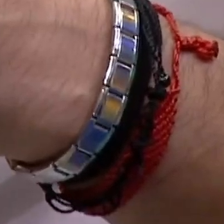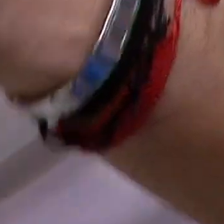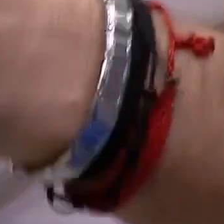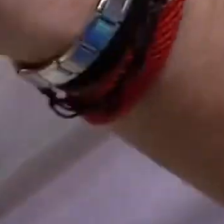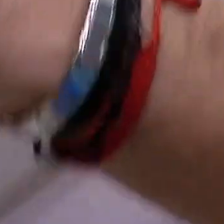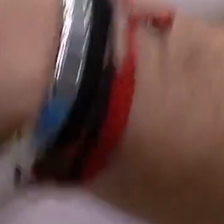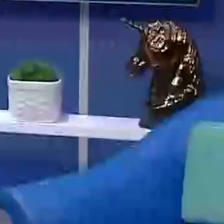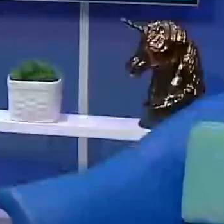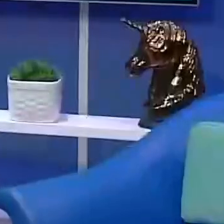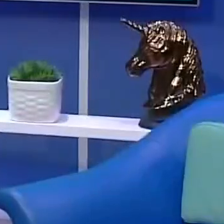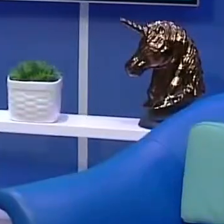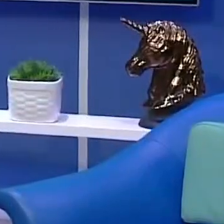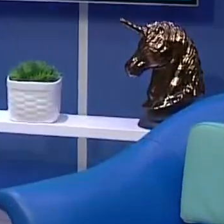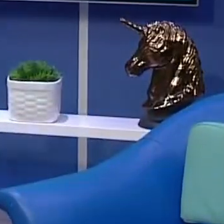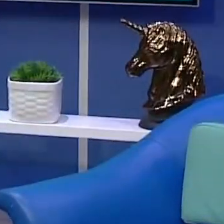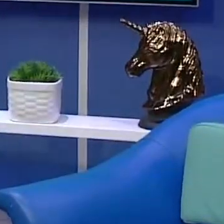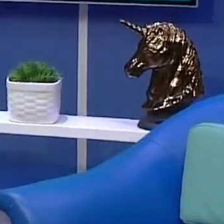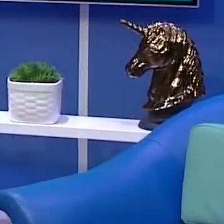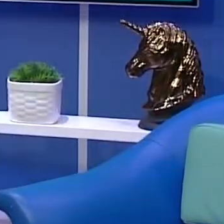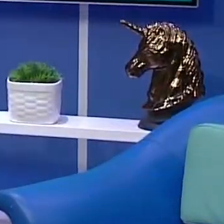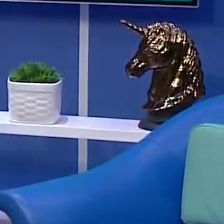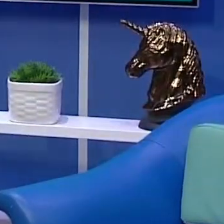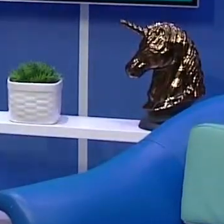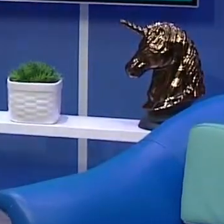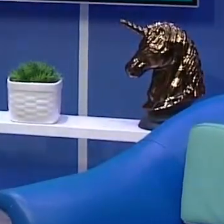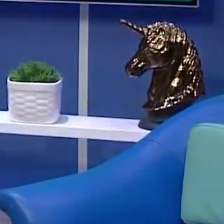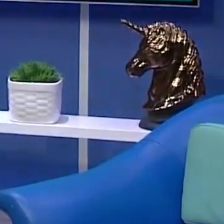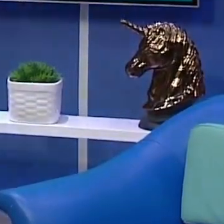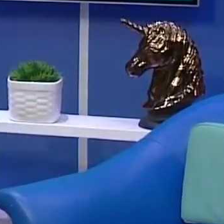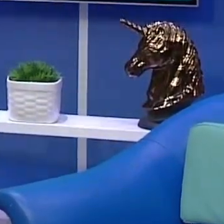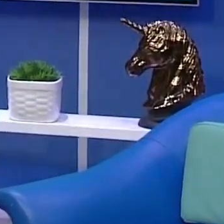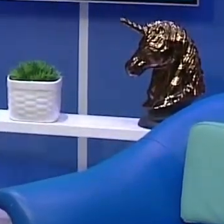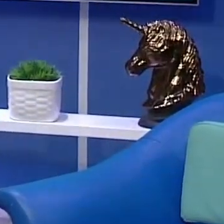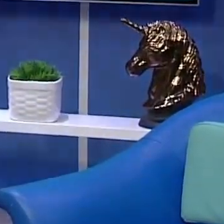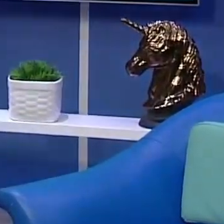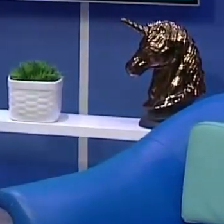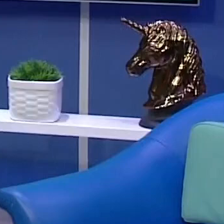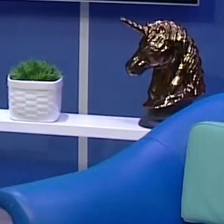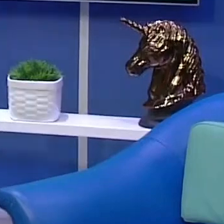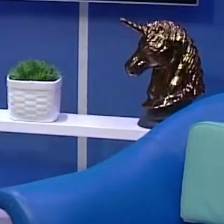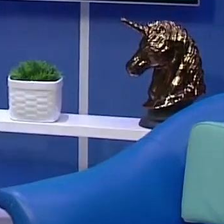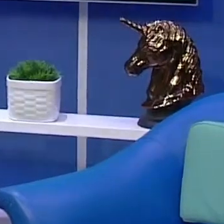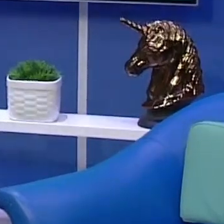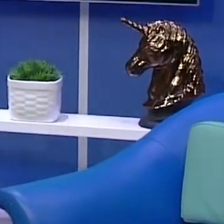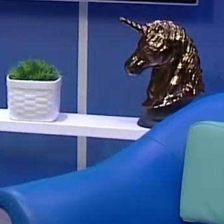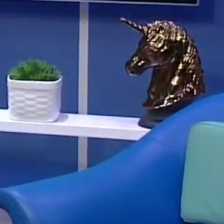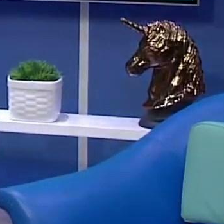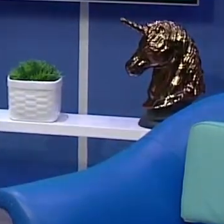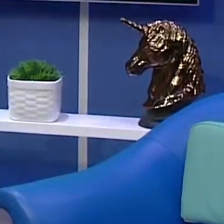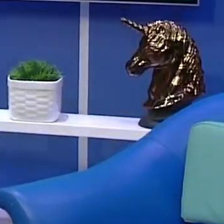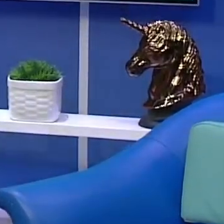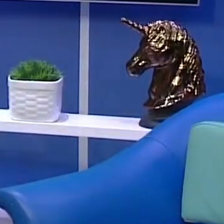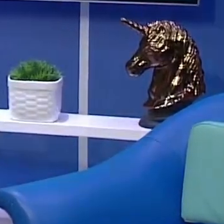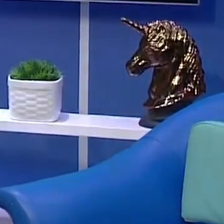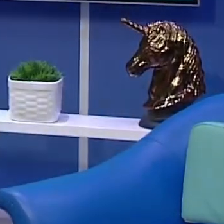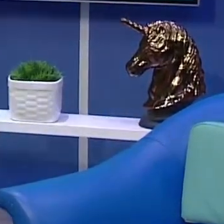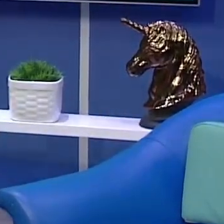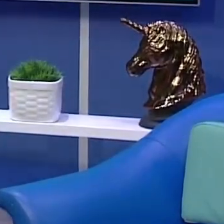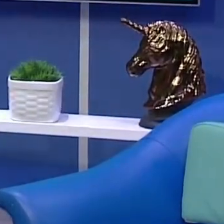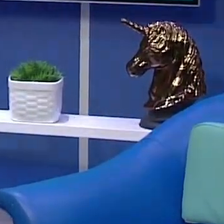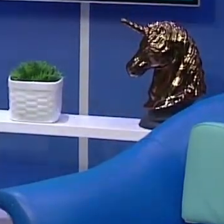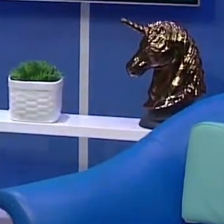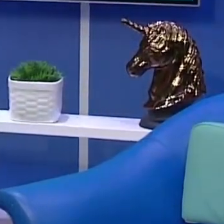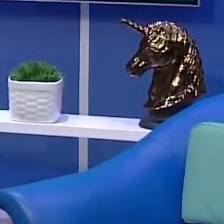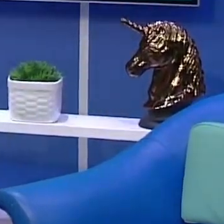¿ah? Está pesado, bien, ¿ah? Para comprar el poco chicharrón. Trae un chanchito, yo traje la foto de nuestro director acá. Acá está, ¿ves? Listo, acá